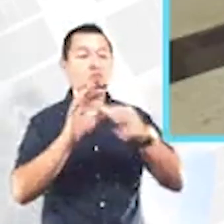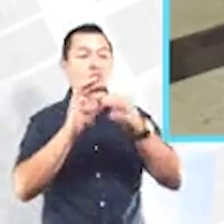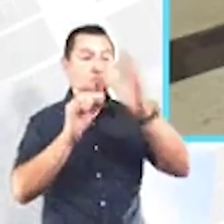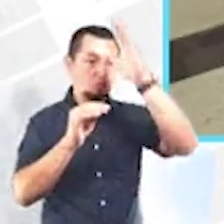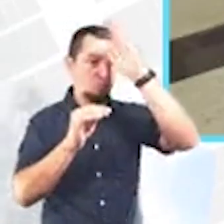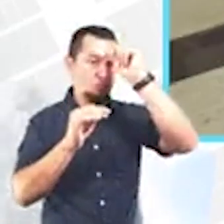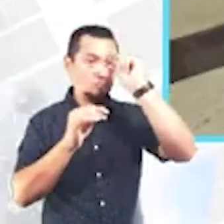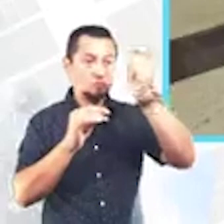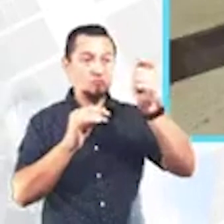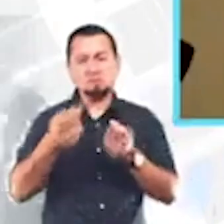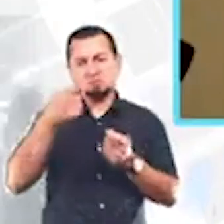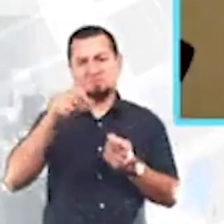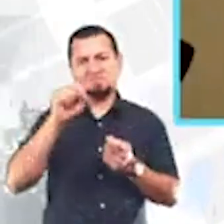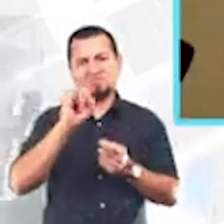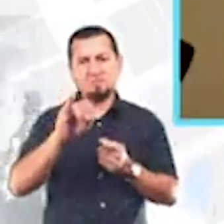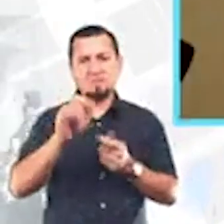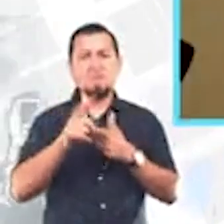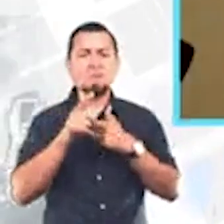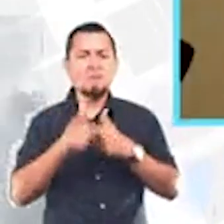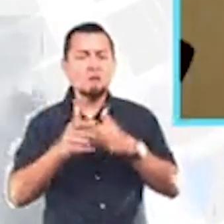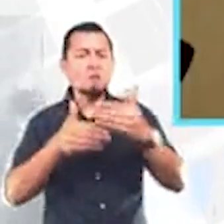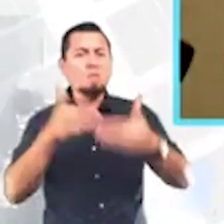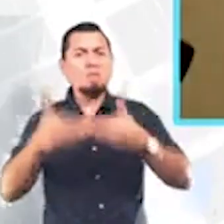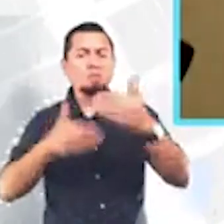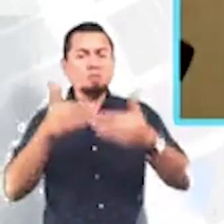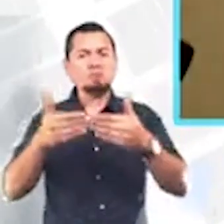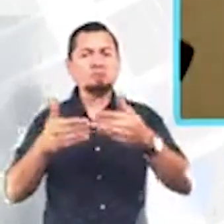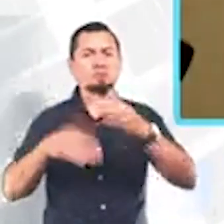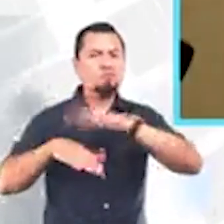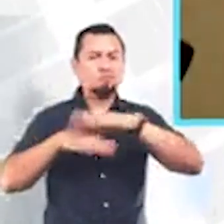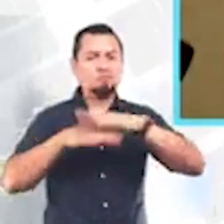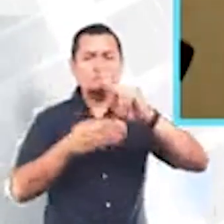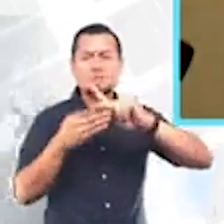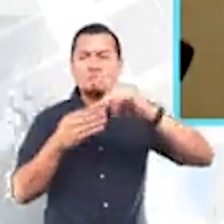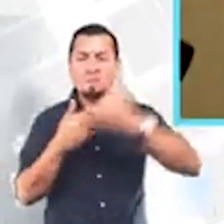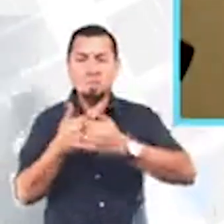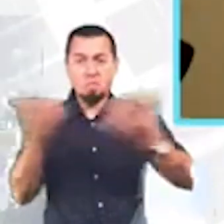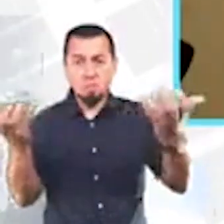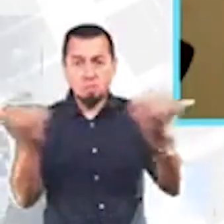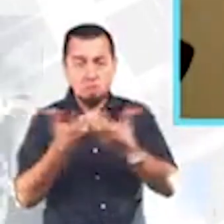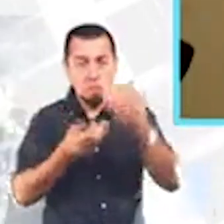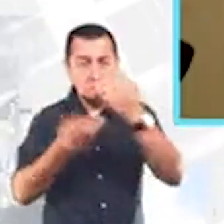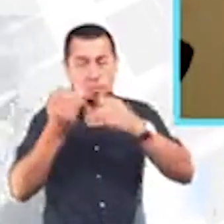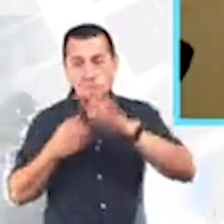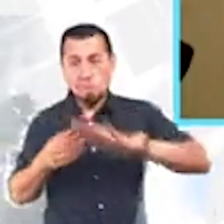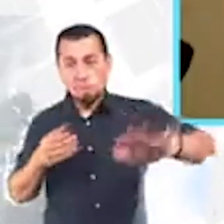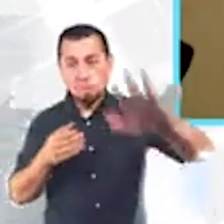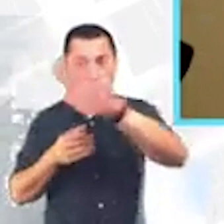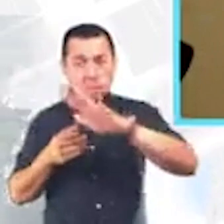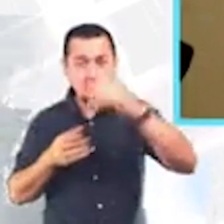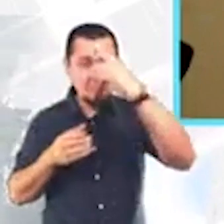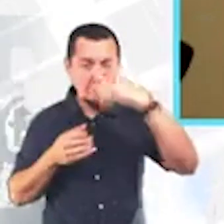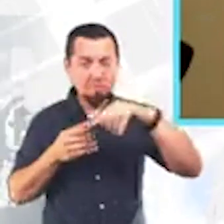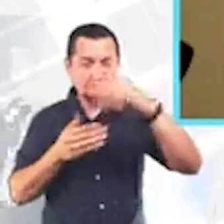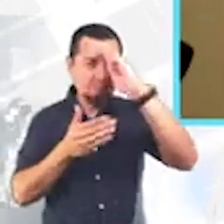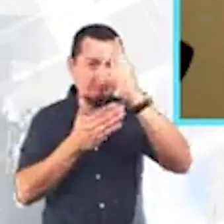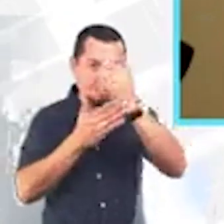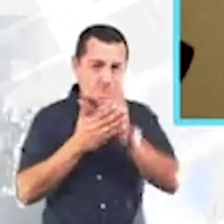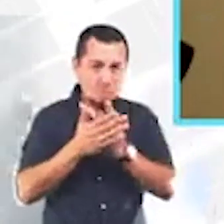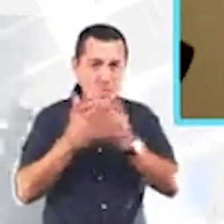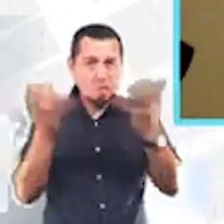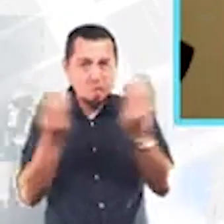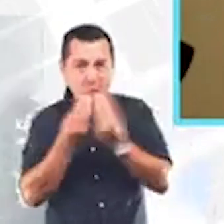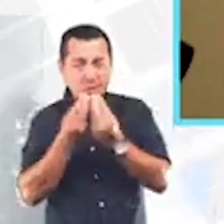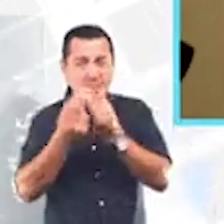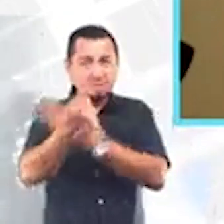la Junta de Coordinación Metropolitana, Área Metropolitana de Guadalajara. El nuevo titular, el presidente zapotlanejo Gonzalo